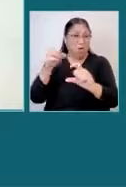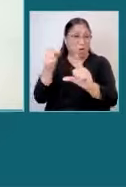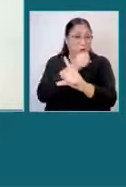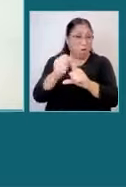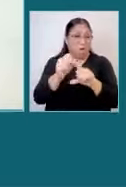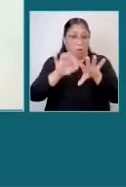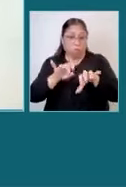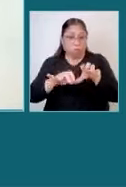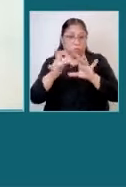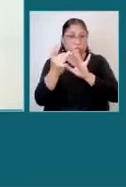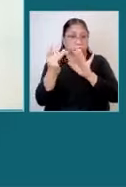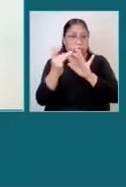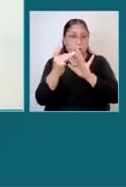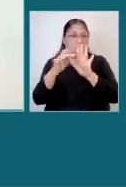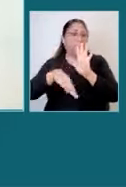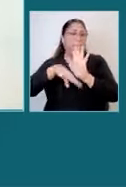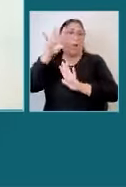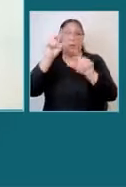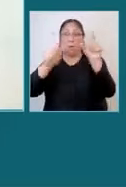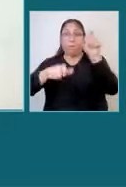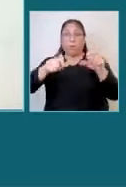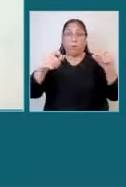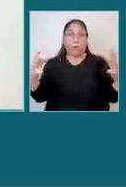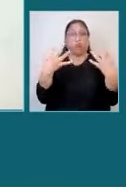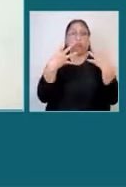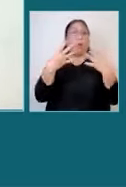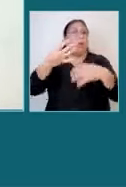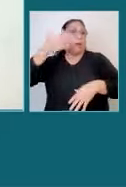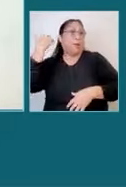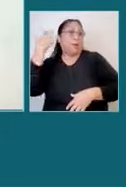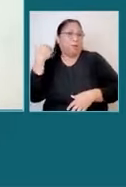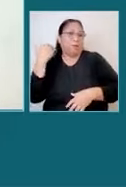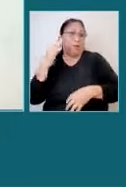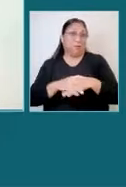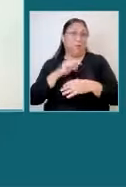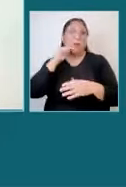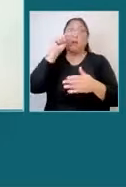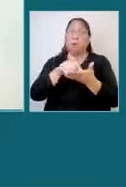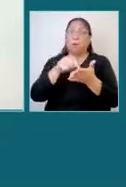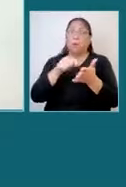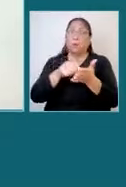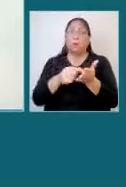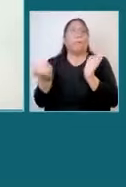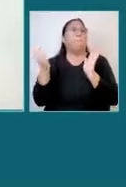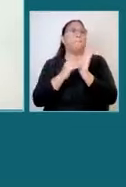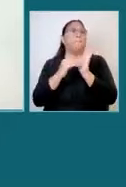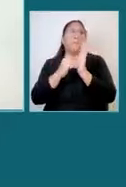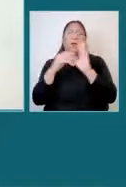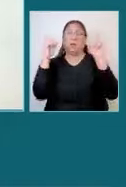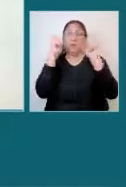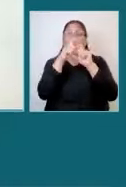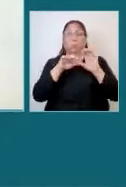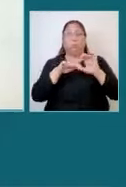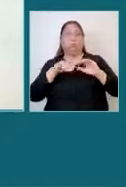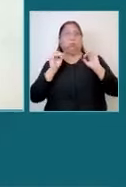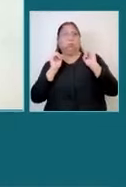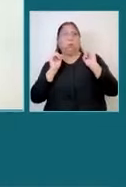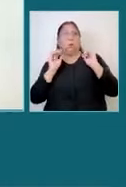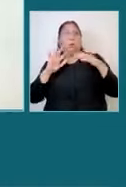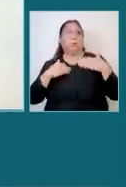a una audiencia mucho mayor que lo que era el bullying tradicional. Y a su vez, se nos hace más difícil escapar del